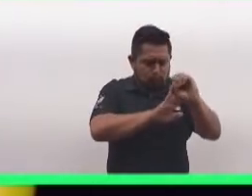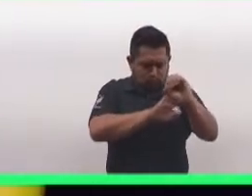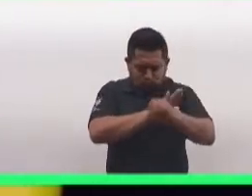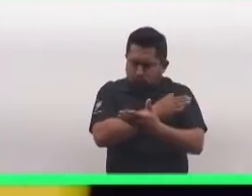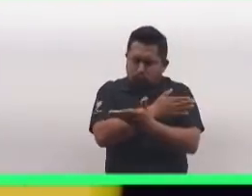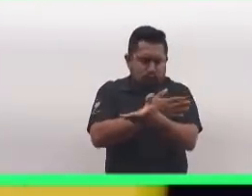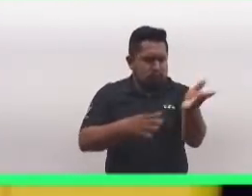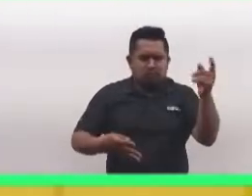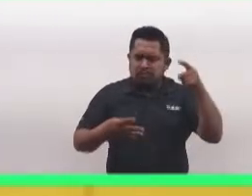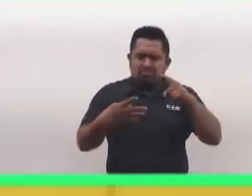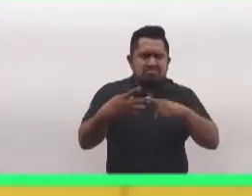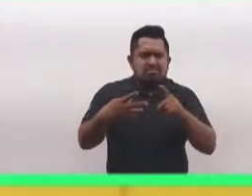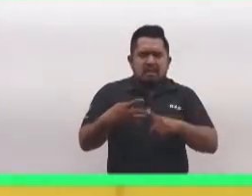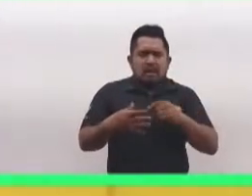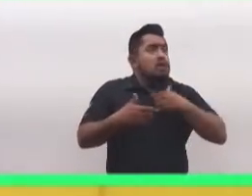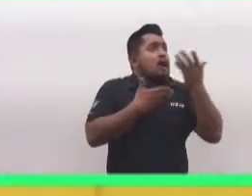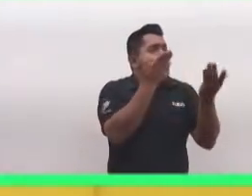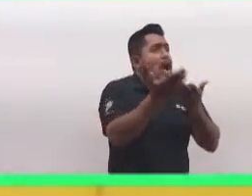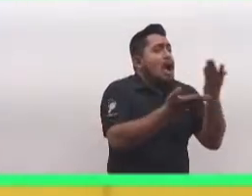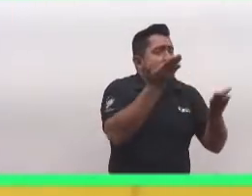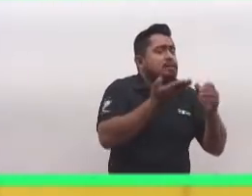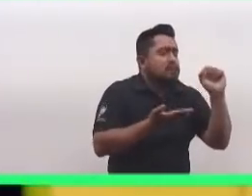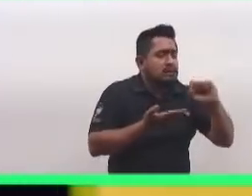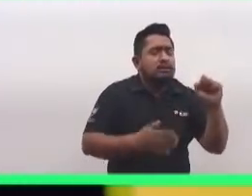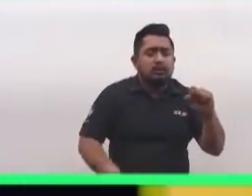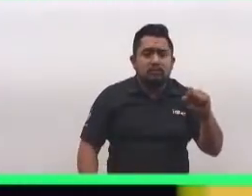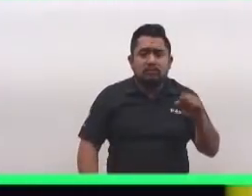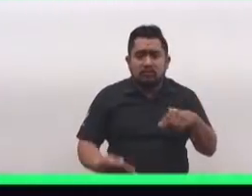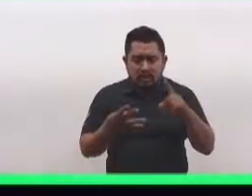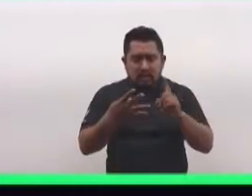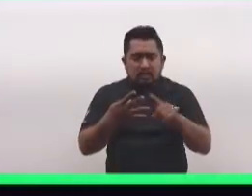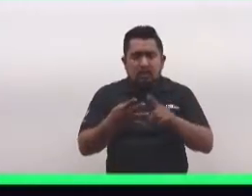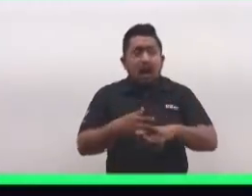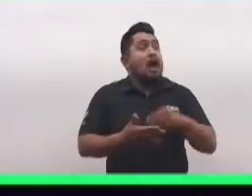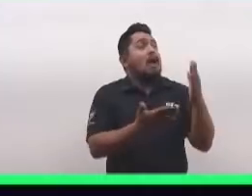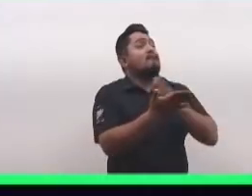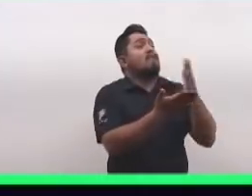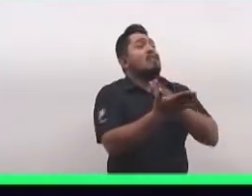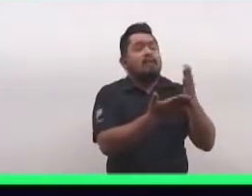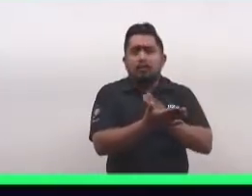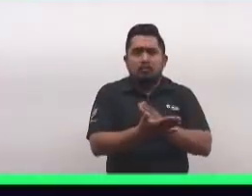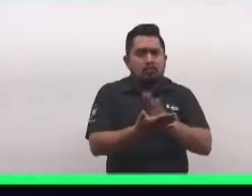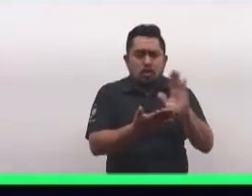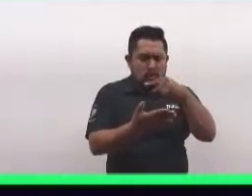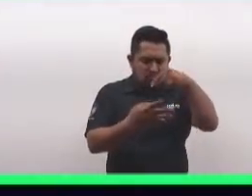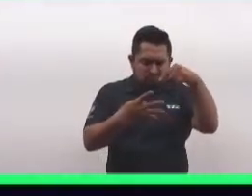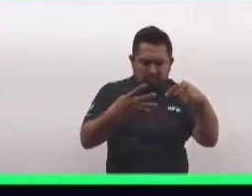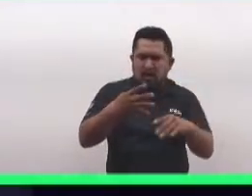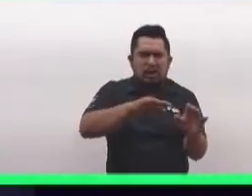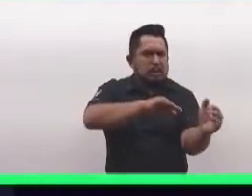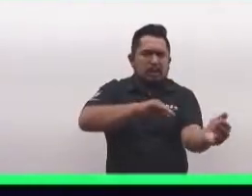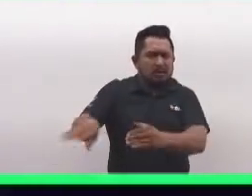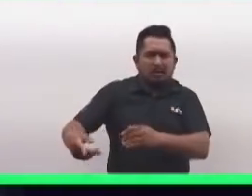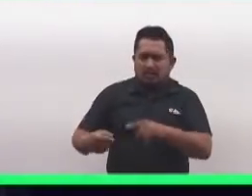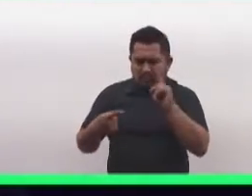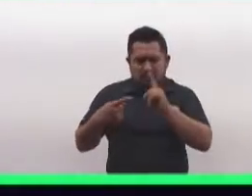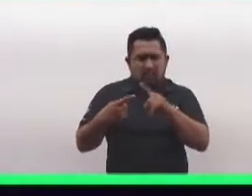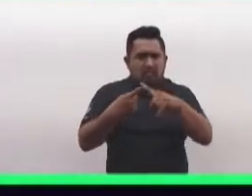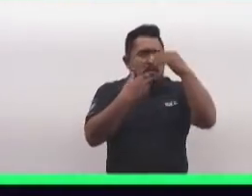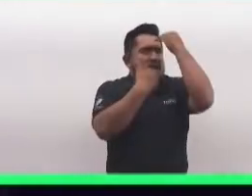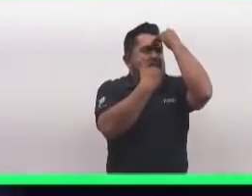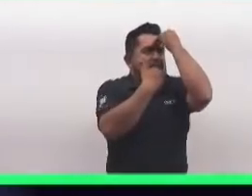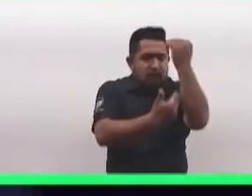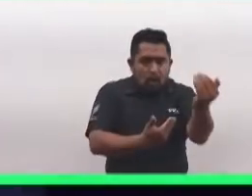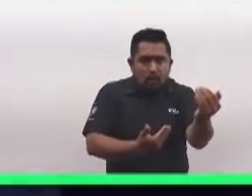usted puede ir en modo servicio usted pueden ir en modo estudioso pero dios no quiere no nos dio ninguna de las anteriores dios quiere